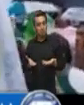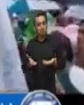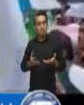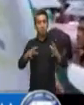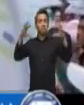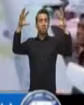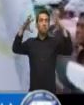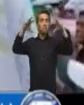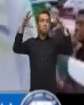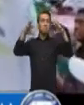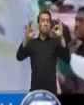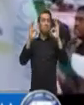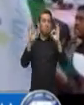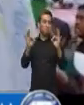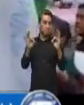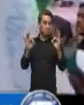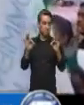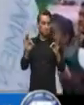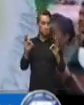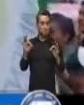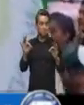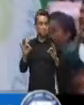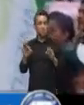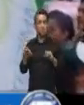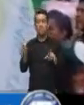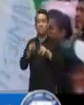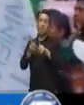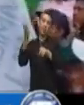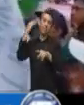germinar. Así pasó la primera vez,